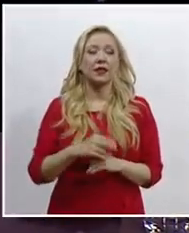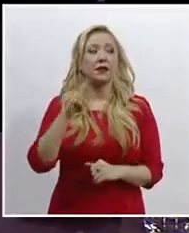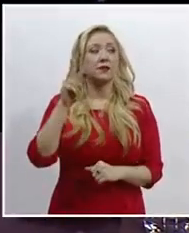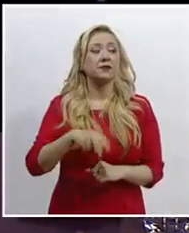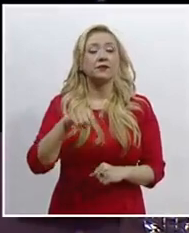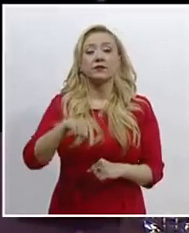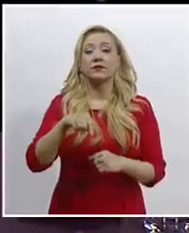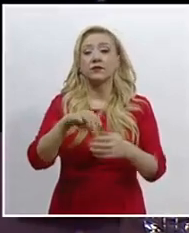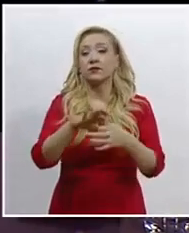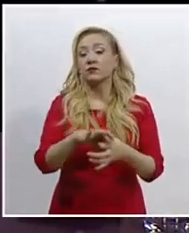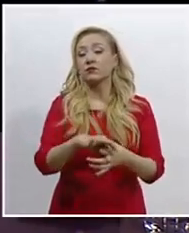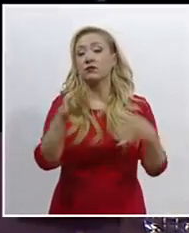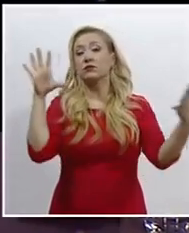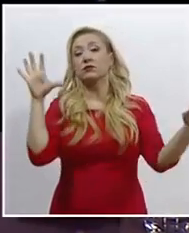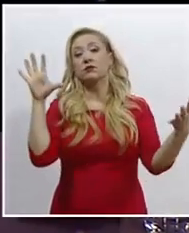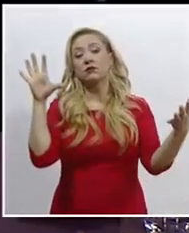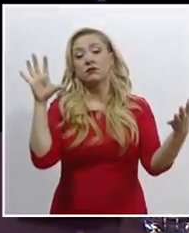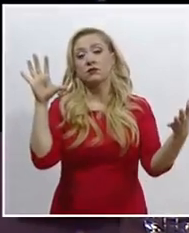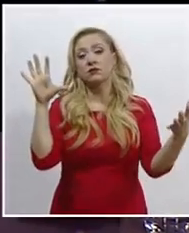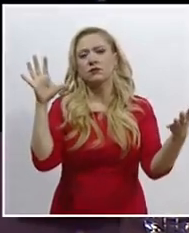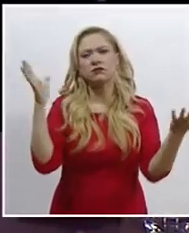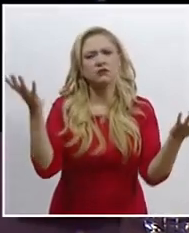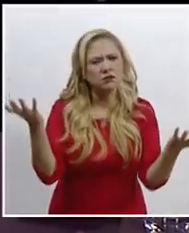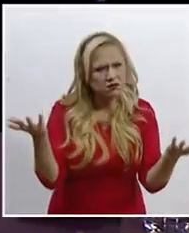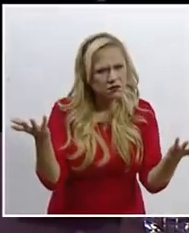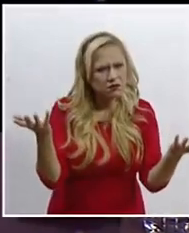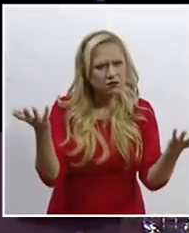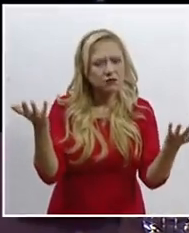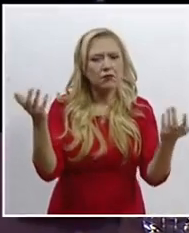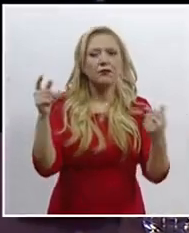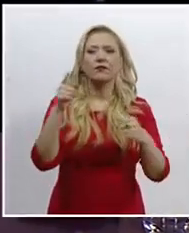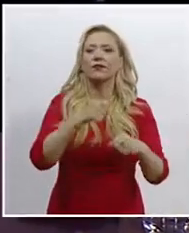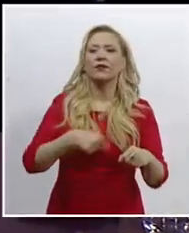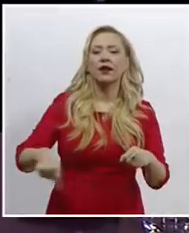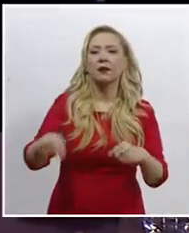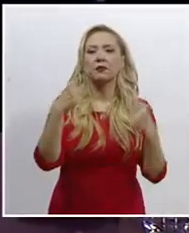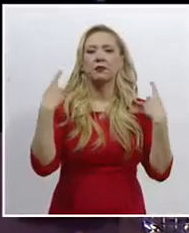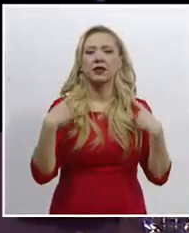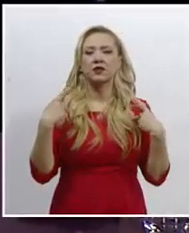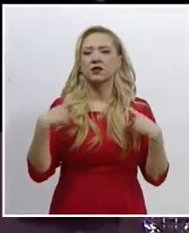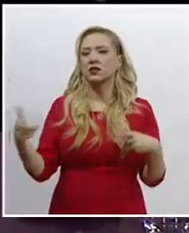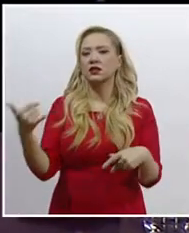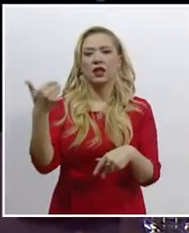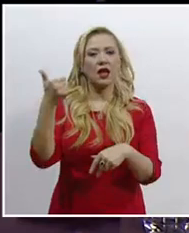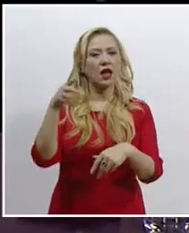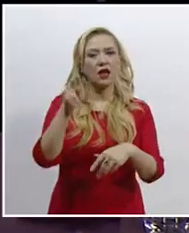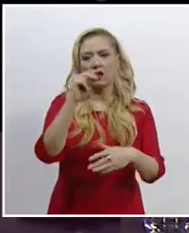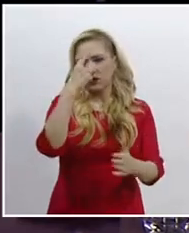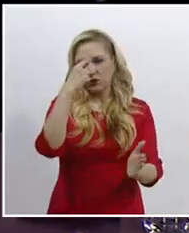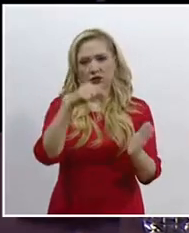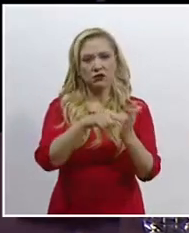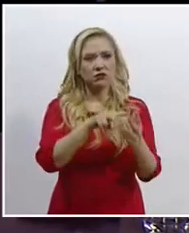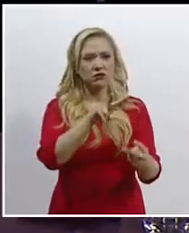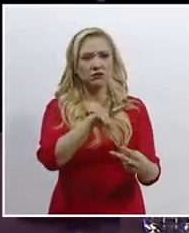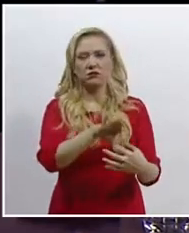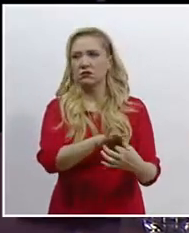Esta ruptura se da con la sociedad. Por eso viene el tema de la